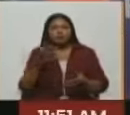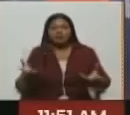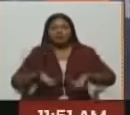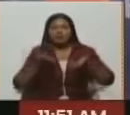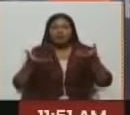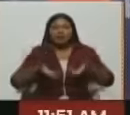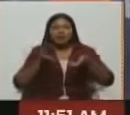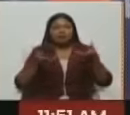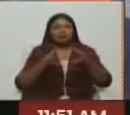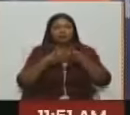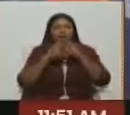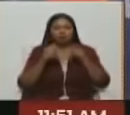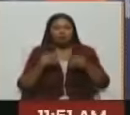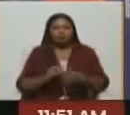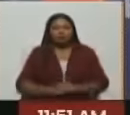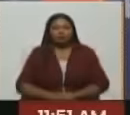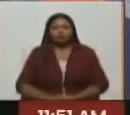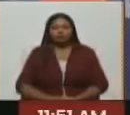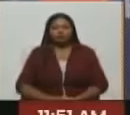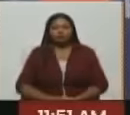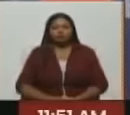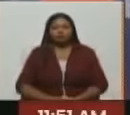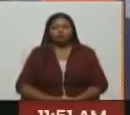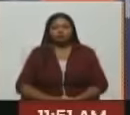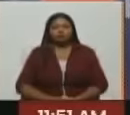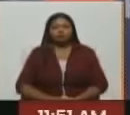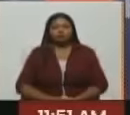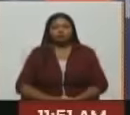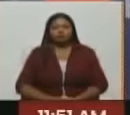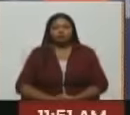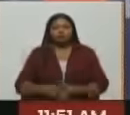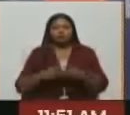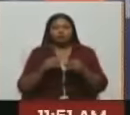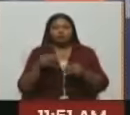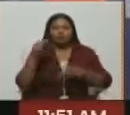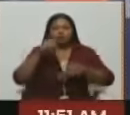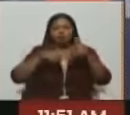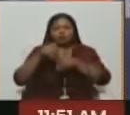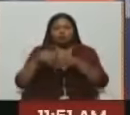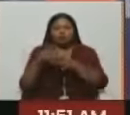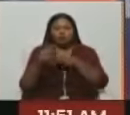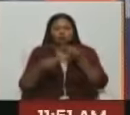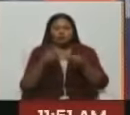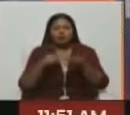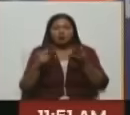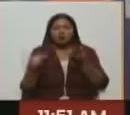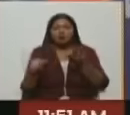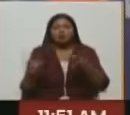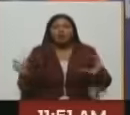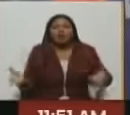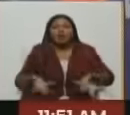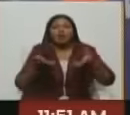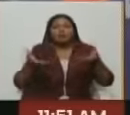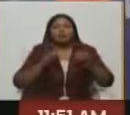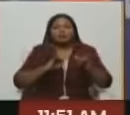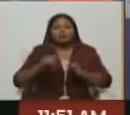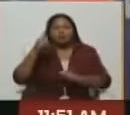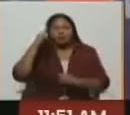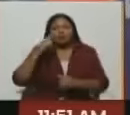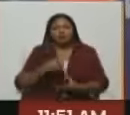todas, vean esto, todas las boletas fueron quemadas el mismo día en que se hizo el presunto y que